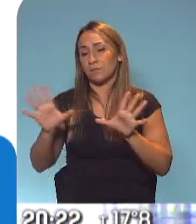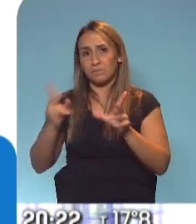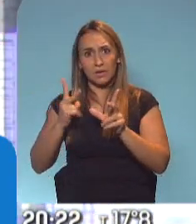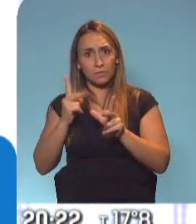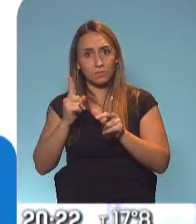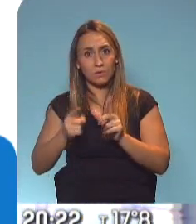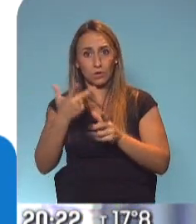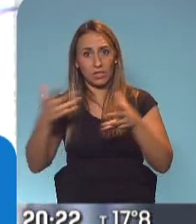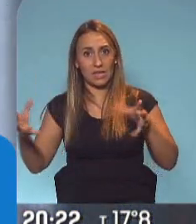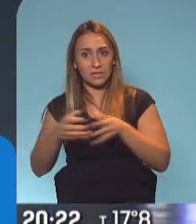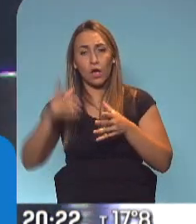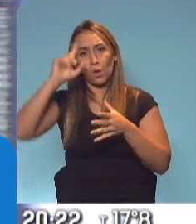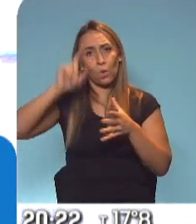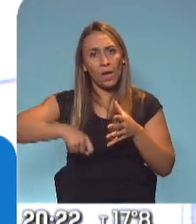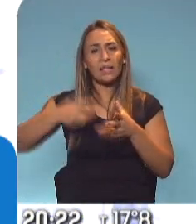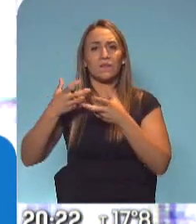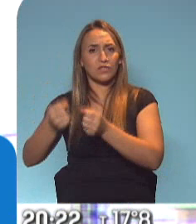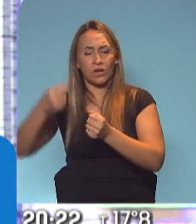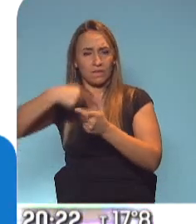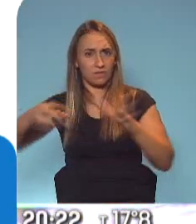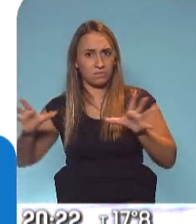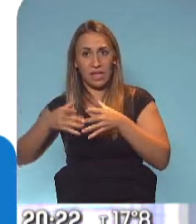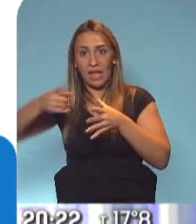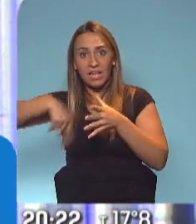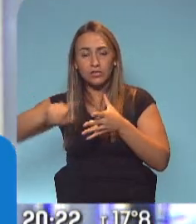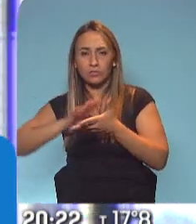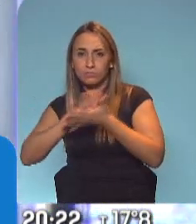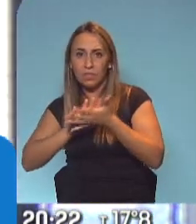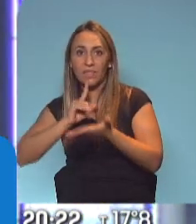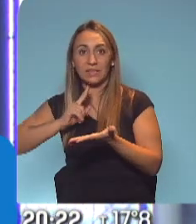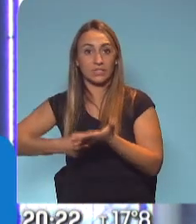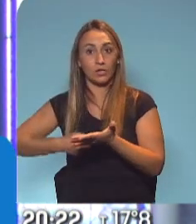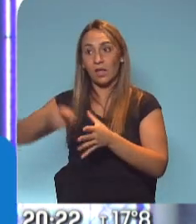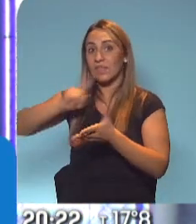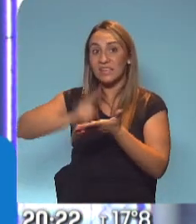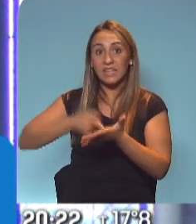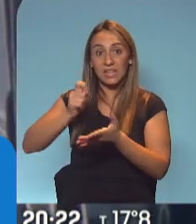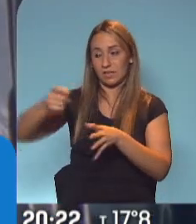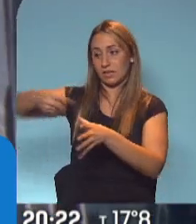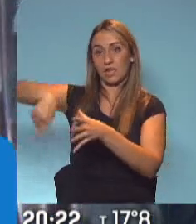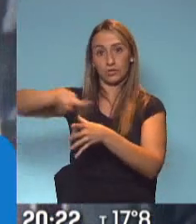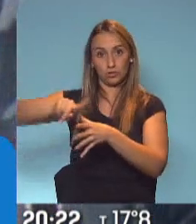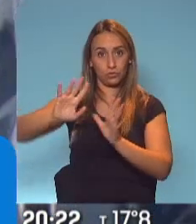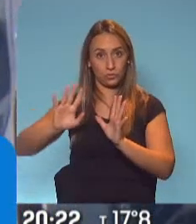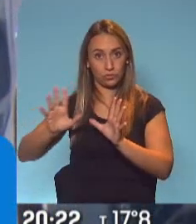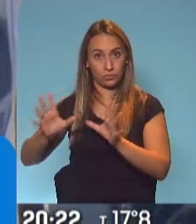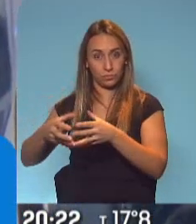y finalmente los jueces que intervienen, que son los que toman la decisión, quiero señalar, los que toman la decisión son los magistrados,